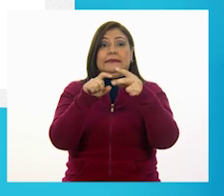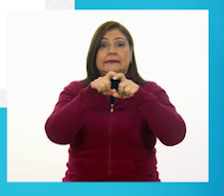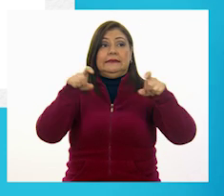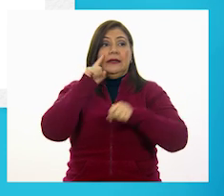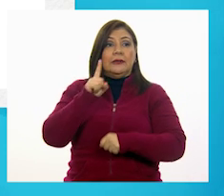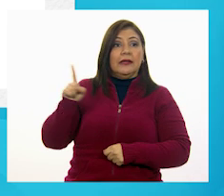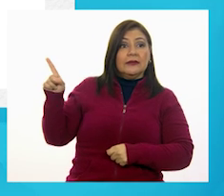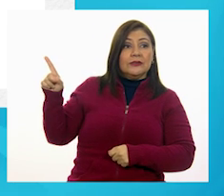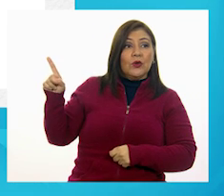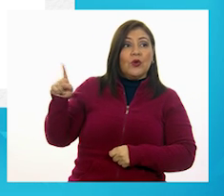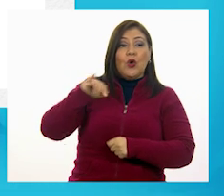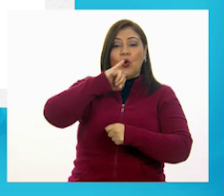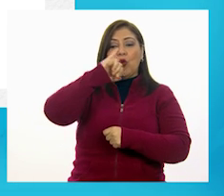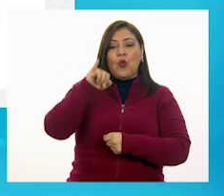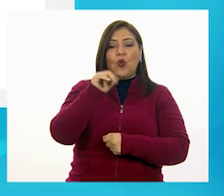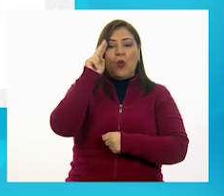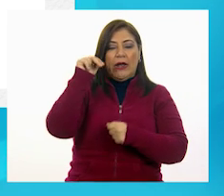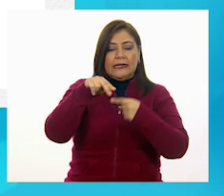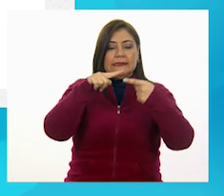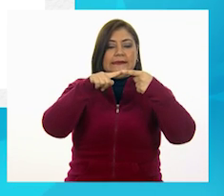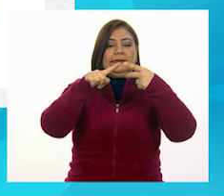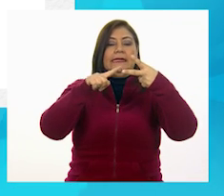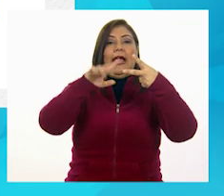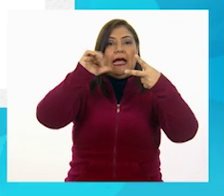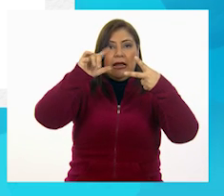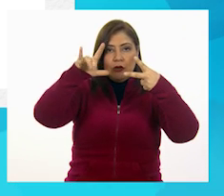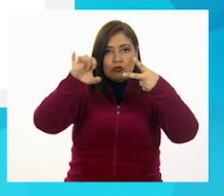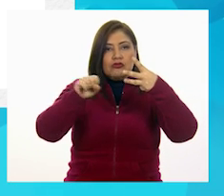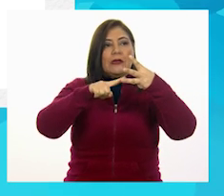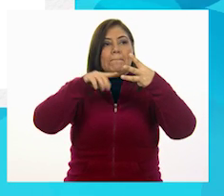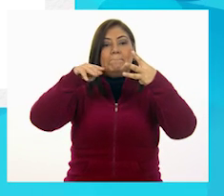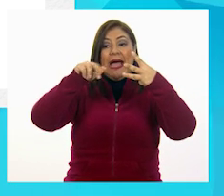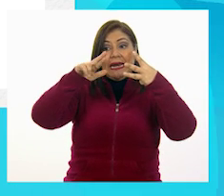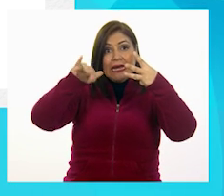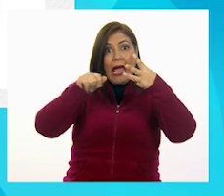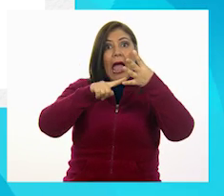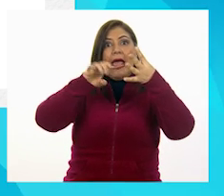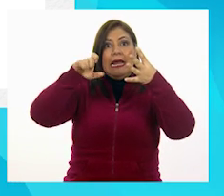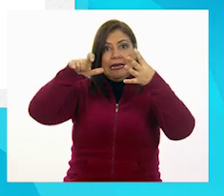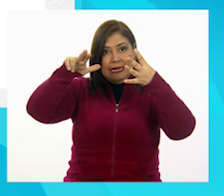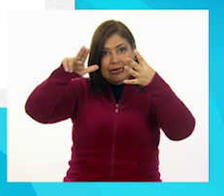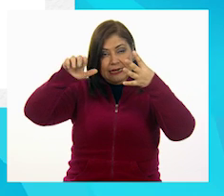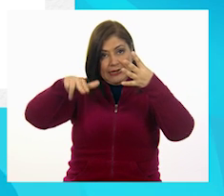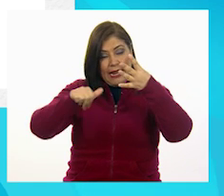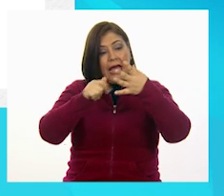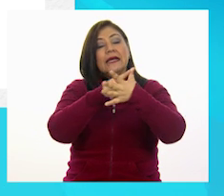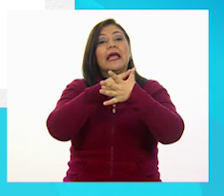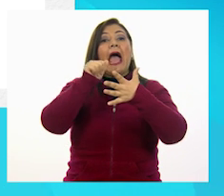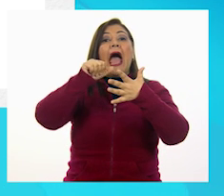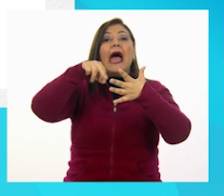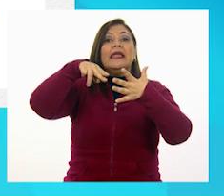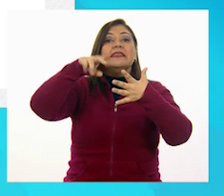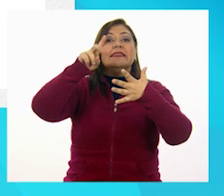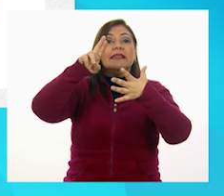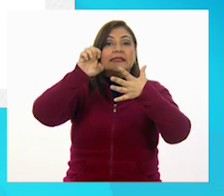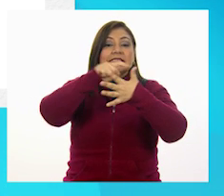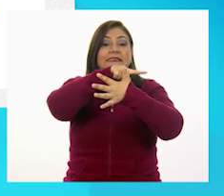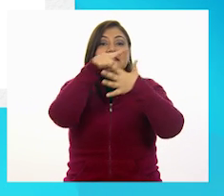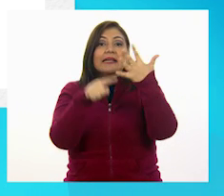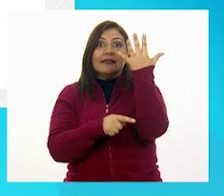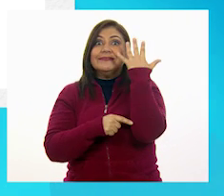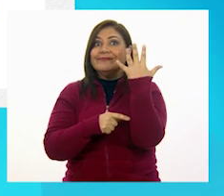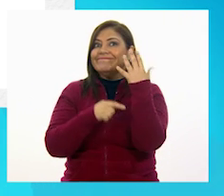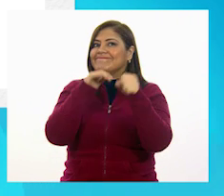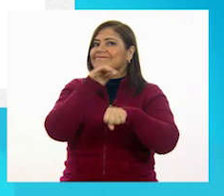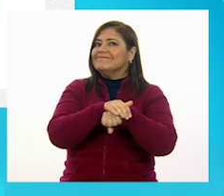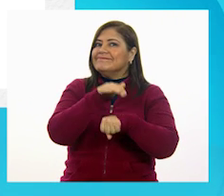Juan, Carlos, María, Elena y Andrés son amigos. ¿Se